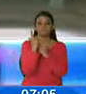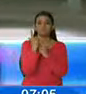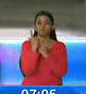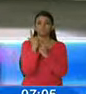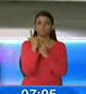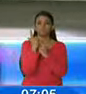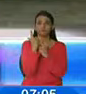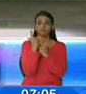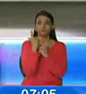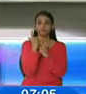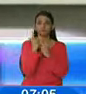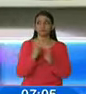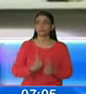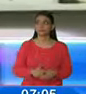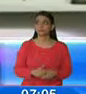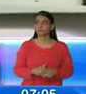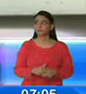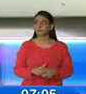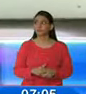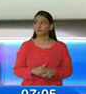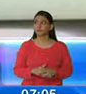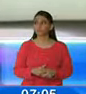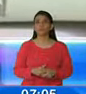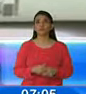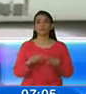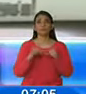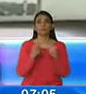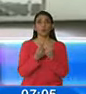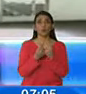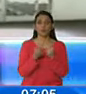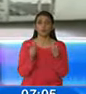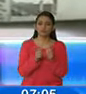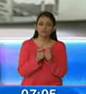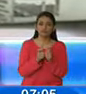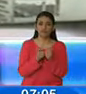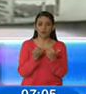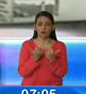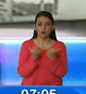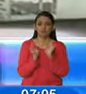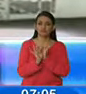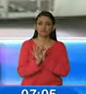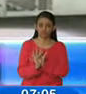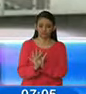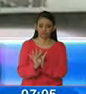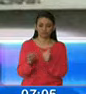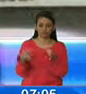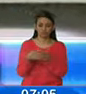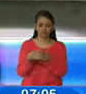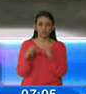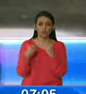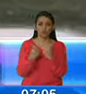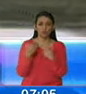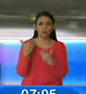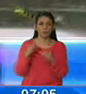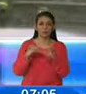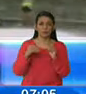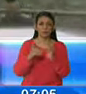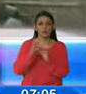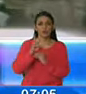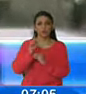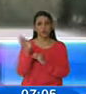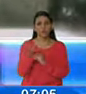Fuerzas Armadas. Es un grupo pequeño, podríamos decir, a esta hora los que se encuentran aquí de la Alianza Creo Suma, que